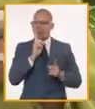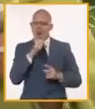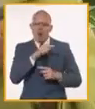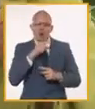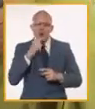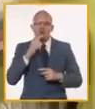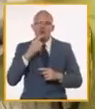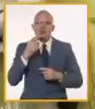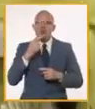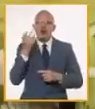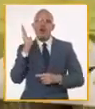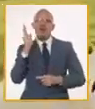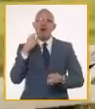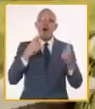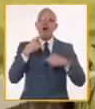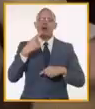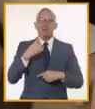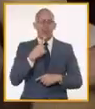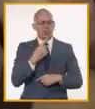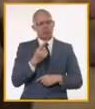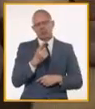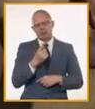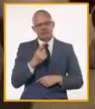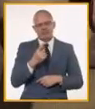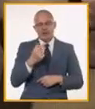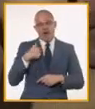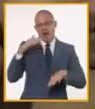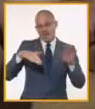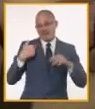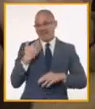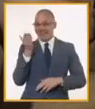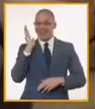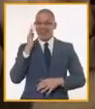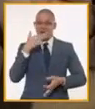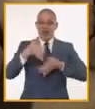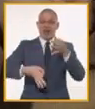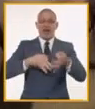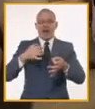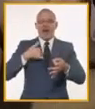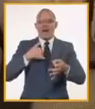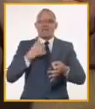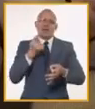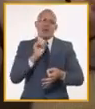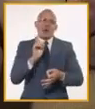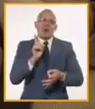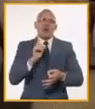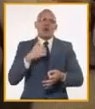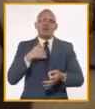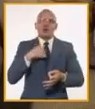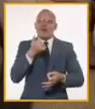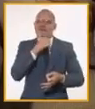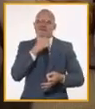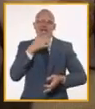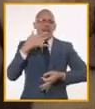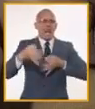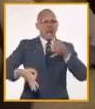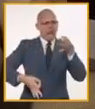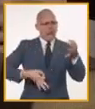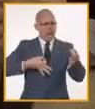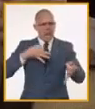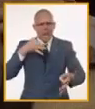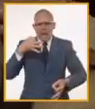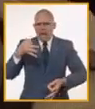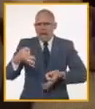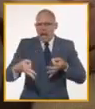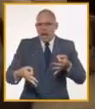aunque los dijo. Los dije porque no me queda más remedio, porque yo no tengo, desde el punto de vista de otros compañeros que veo que